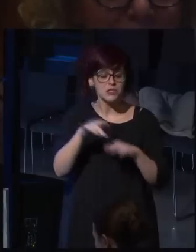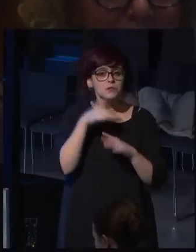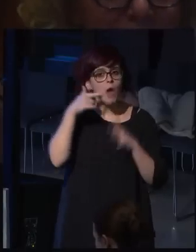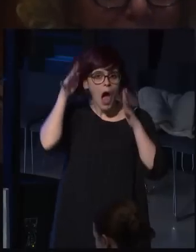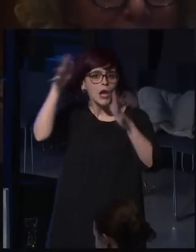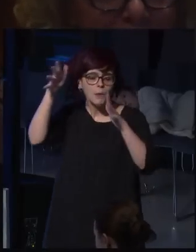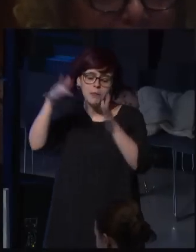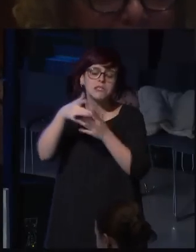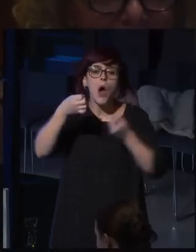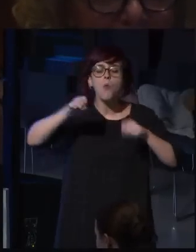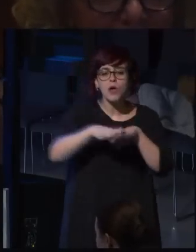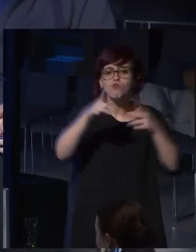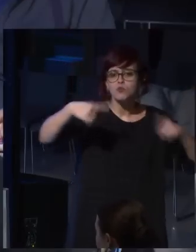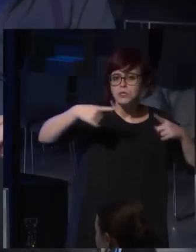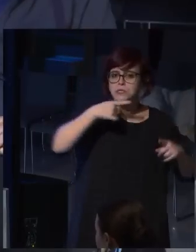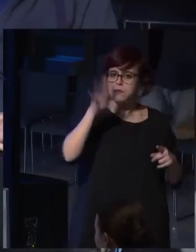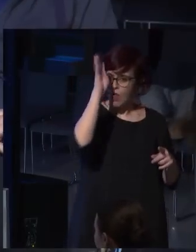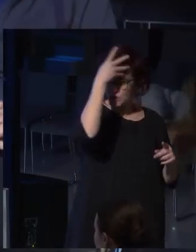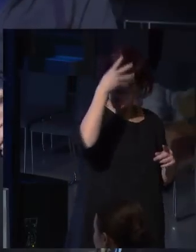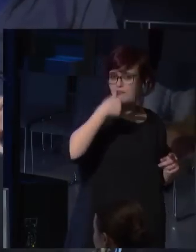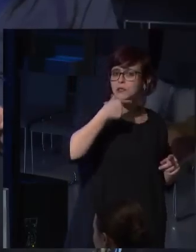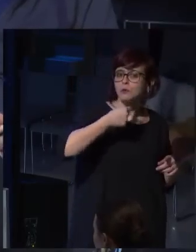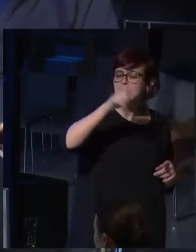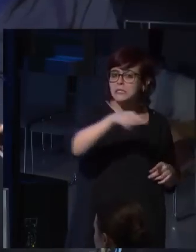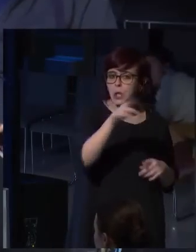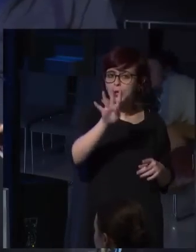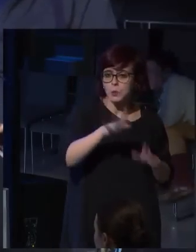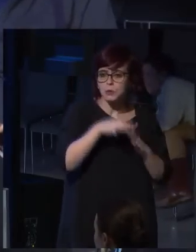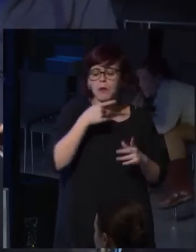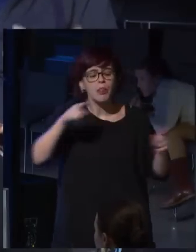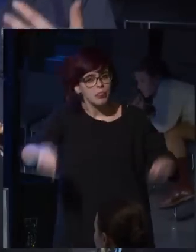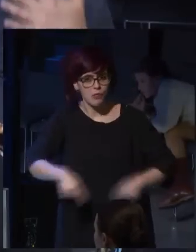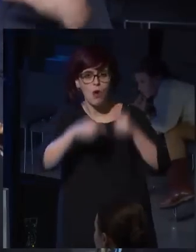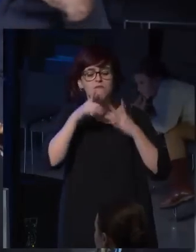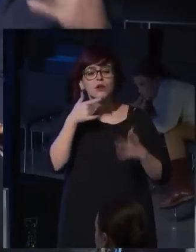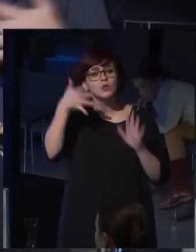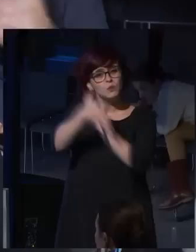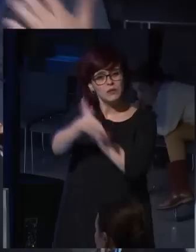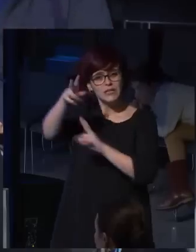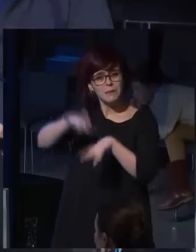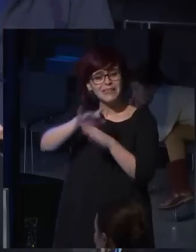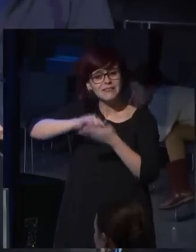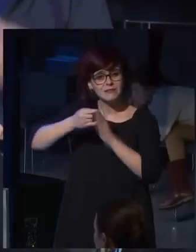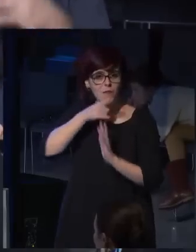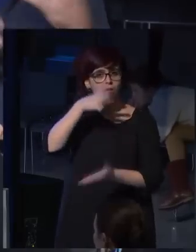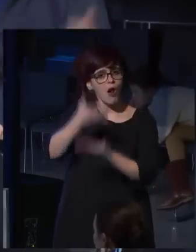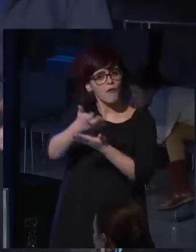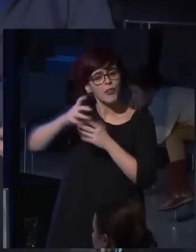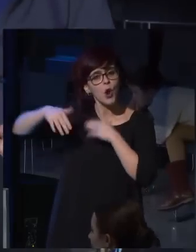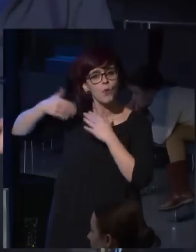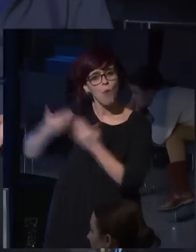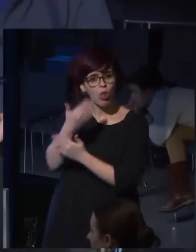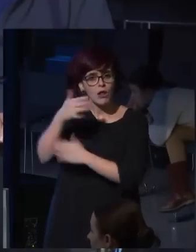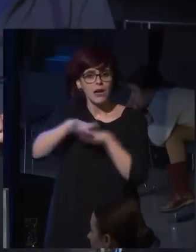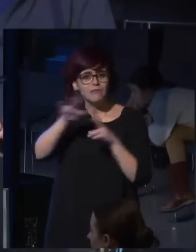música. Sí, es ajeno totalmente a los Beatles porque explica un poco todo el sistema de la grabación moderna, la invención de